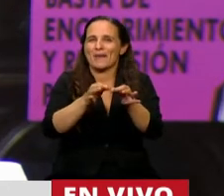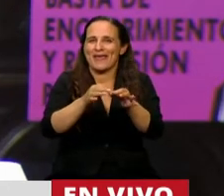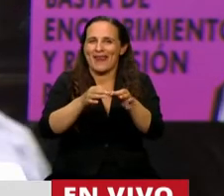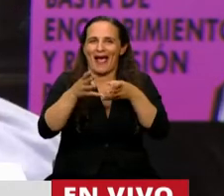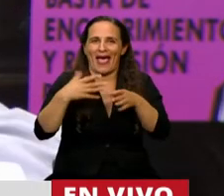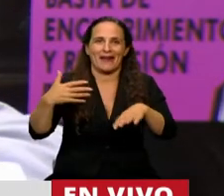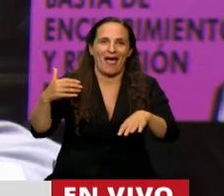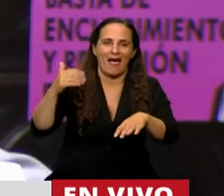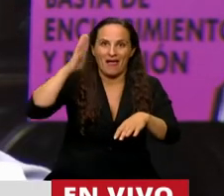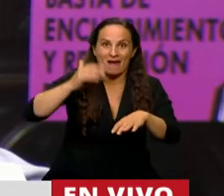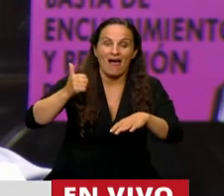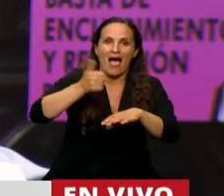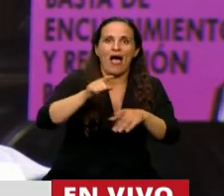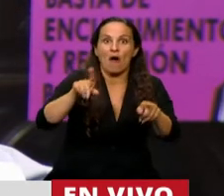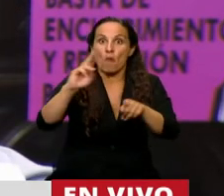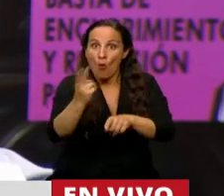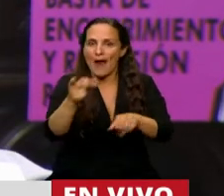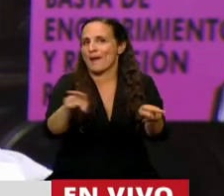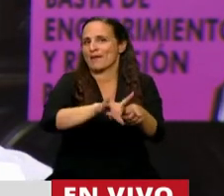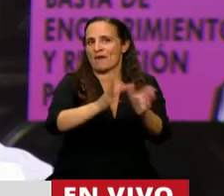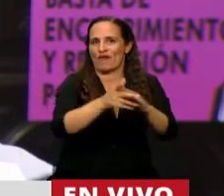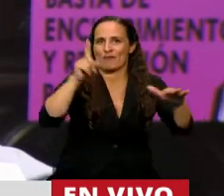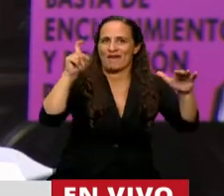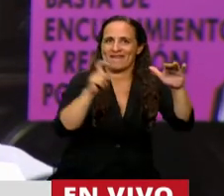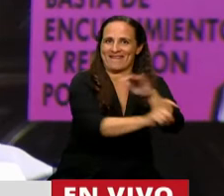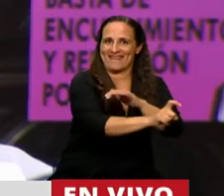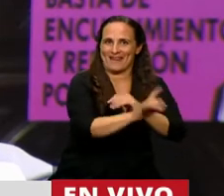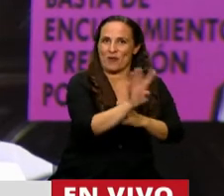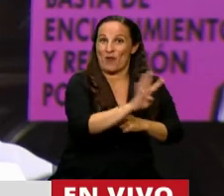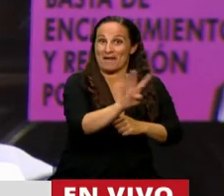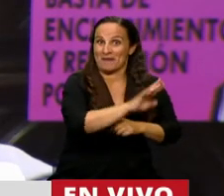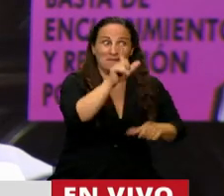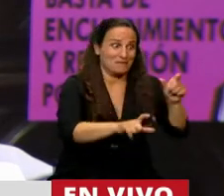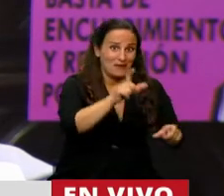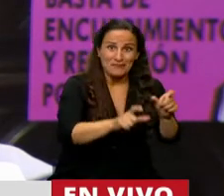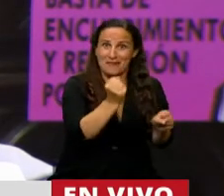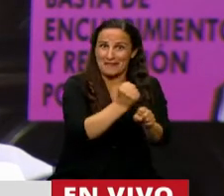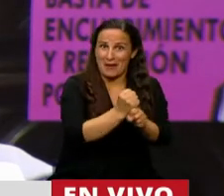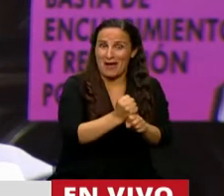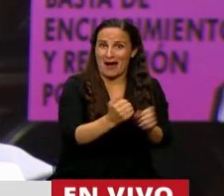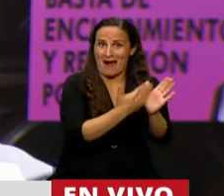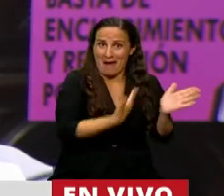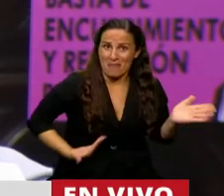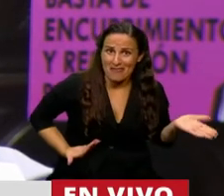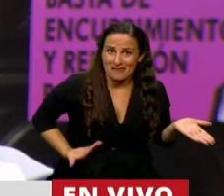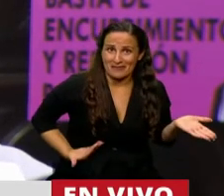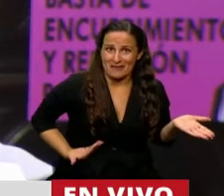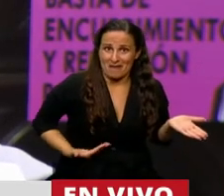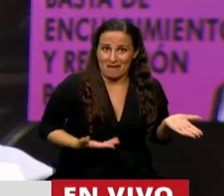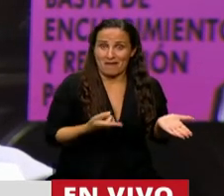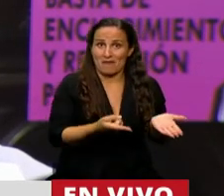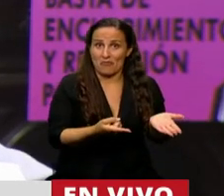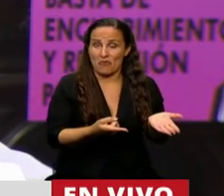Porque estos 44 héroes, estos 44 servidores públicos, En